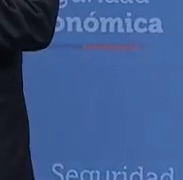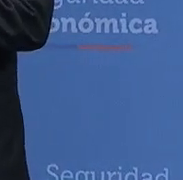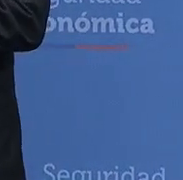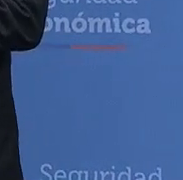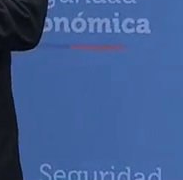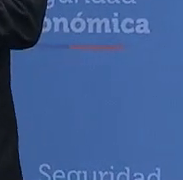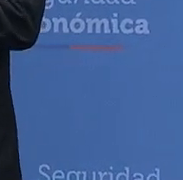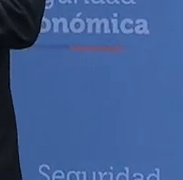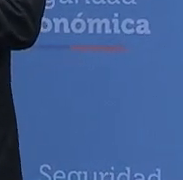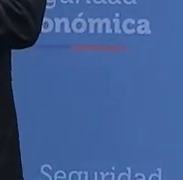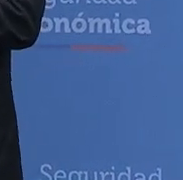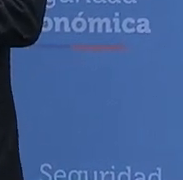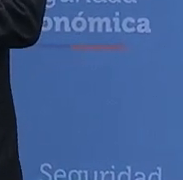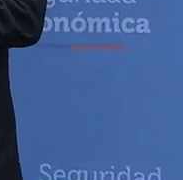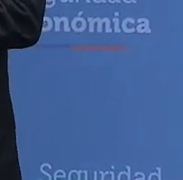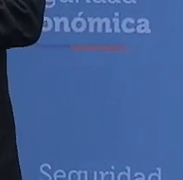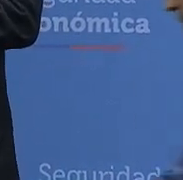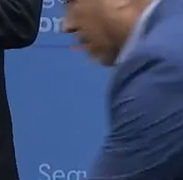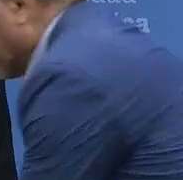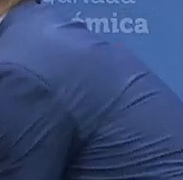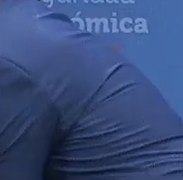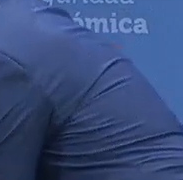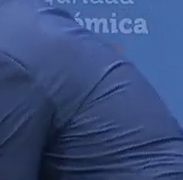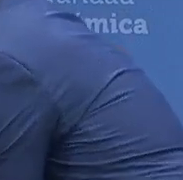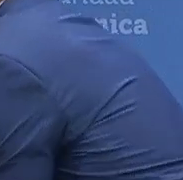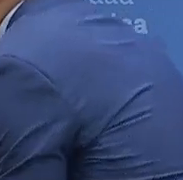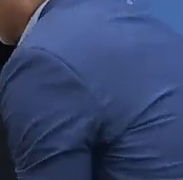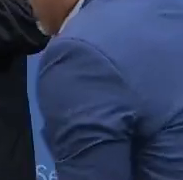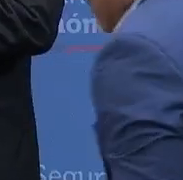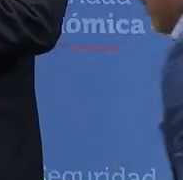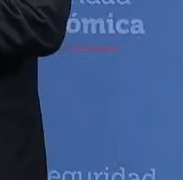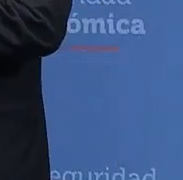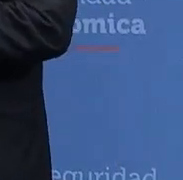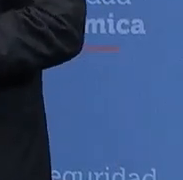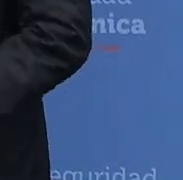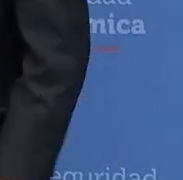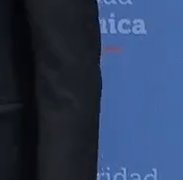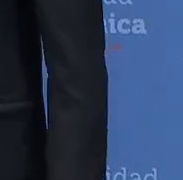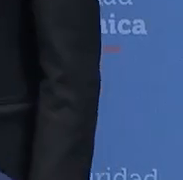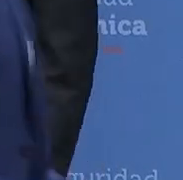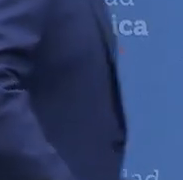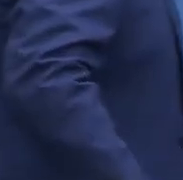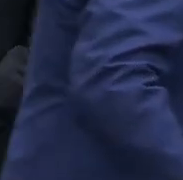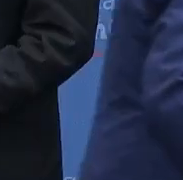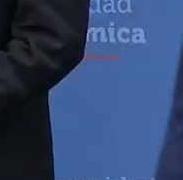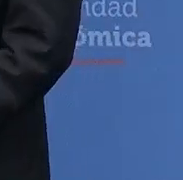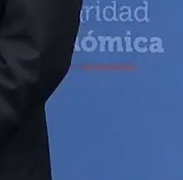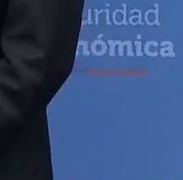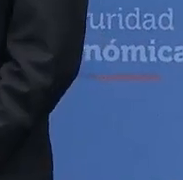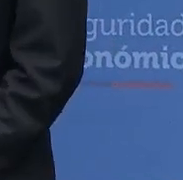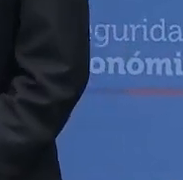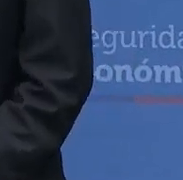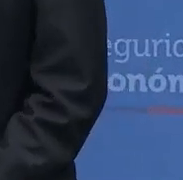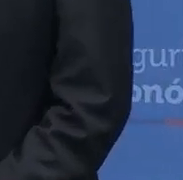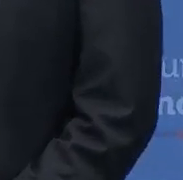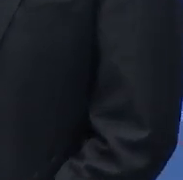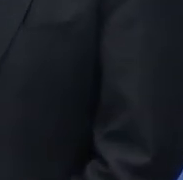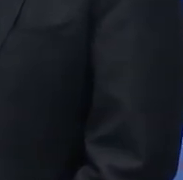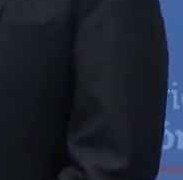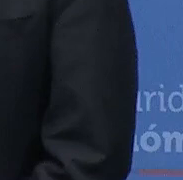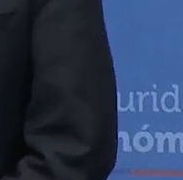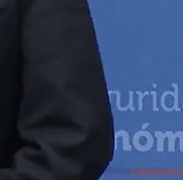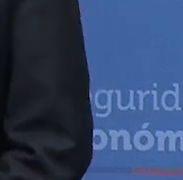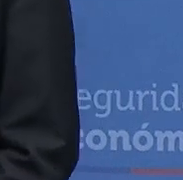más democracia el llamado que hace el presidente de la república ante estas negociaciones también hablándole a sus bases sobre todo